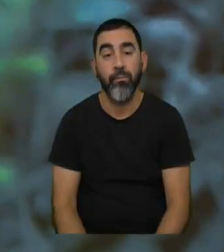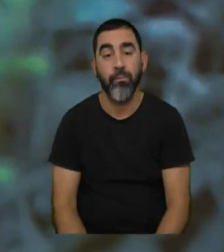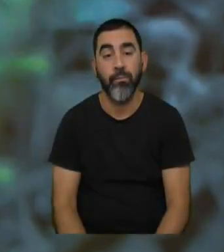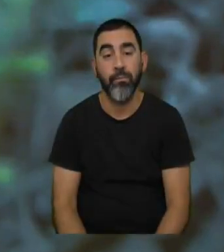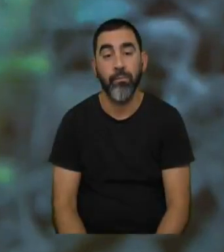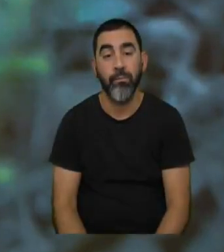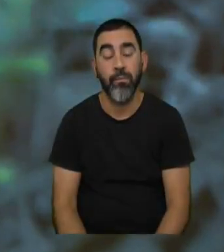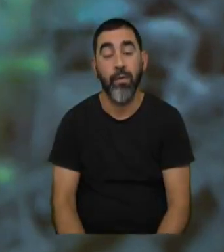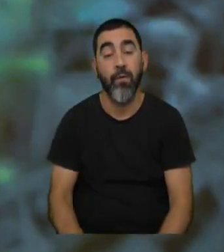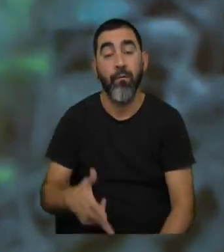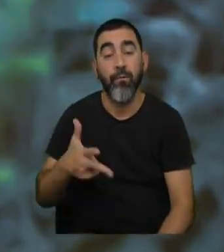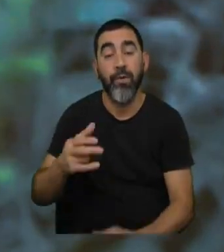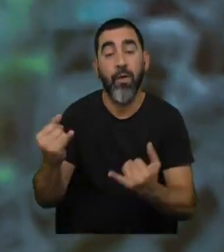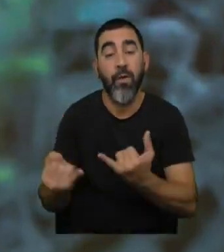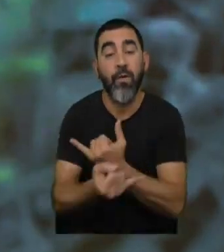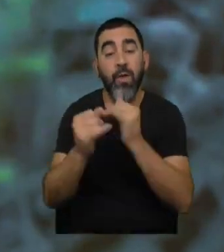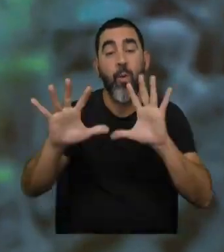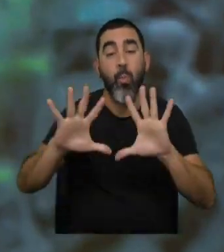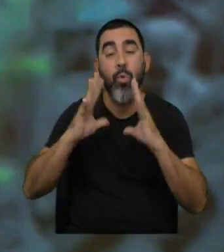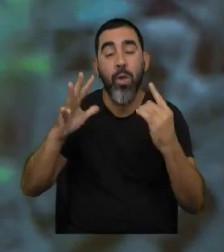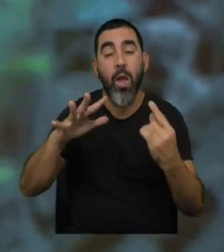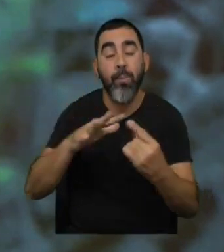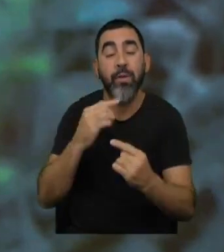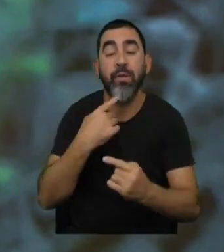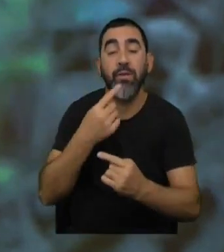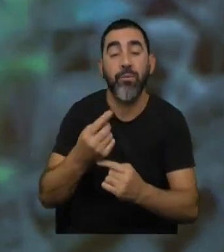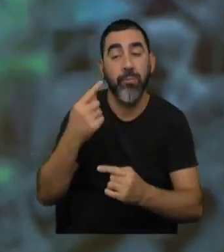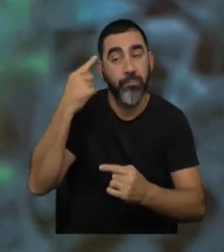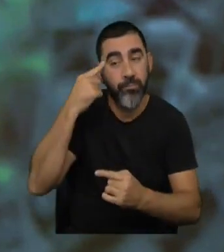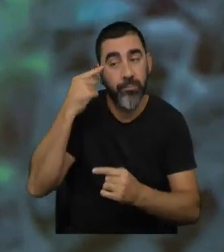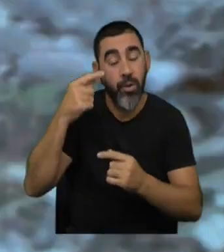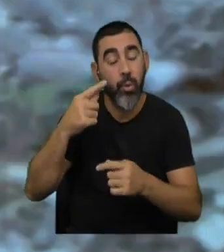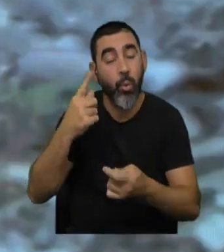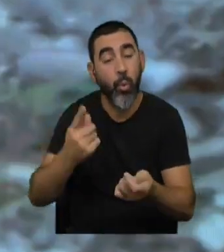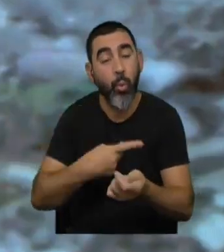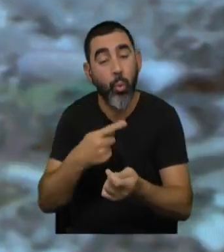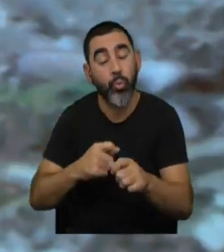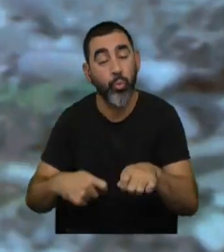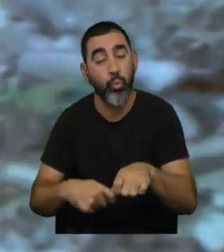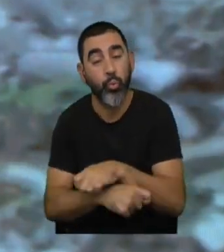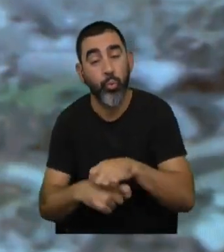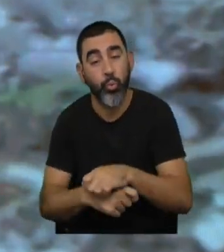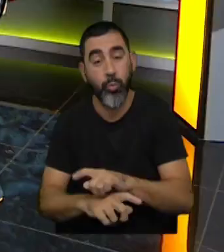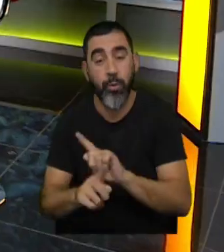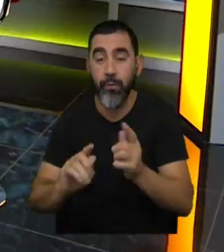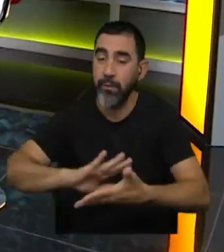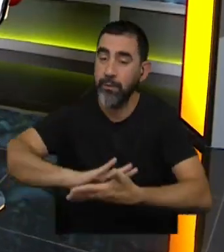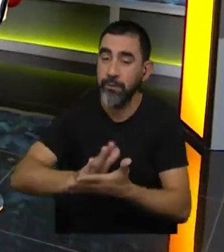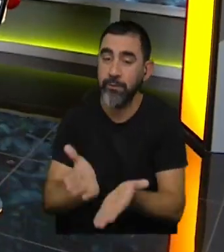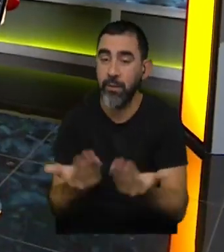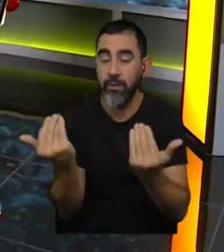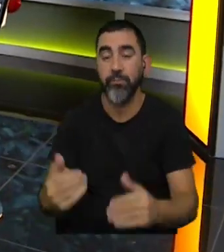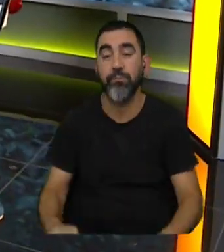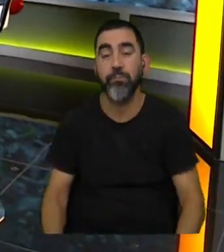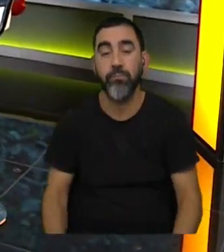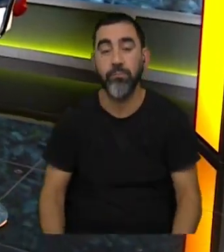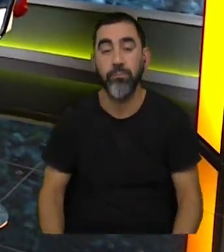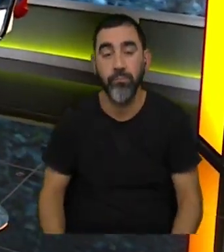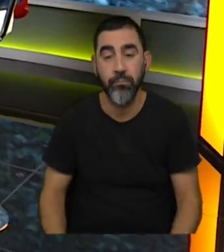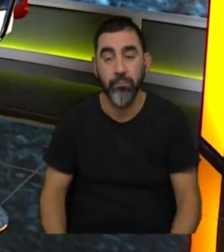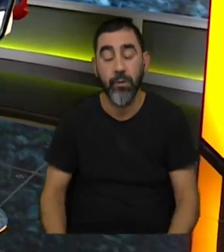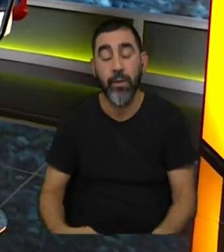Bueno, que la fecha del Día Mundial del Ambiente sirva para reflexionar también sobre esta práctica que deberíamos erradicar de una vez, ¿no? Sí, en realidad lo que tiene